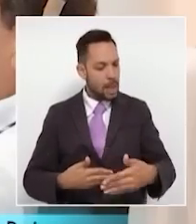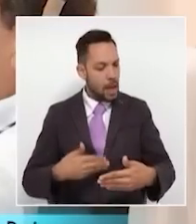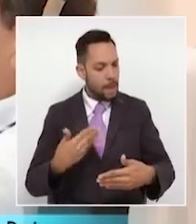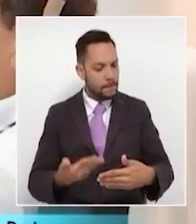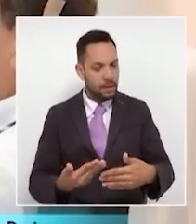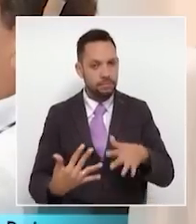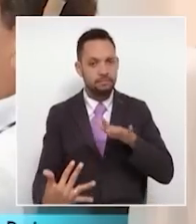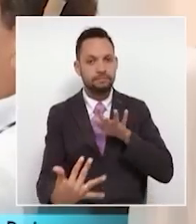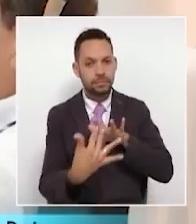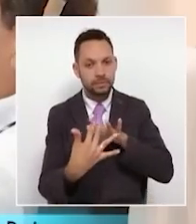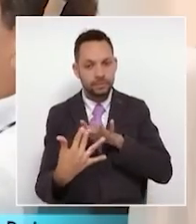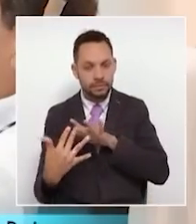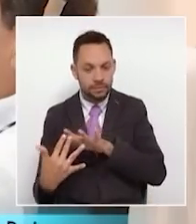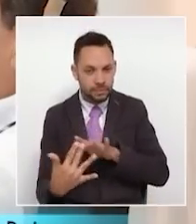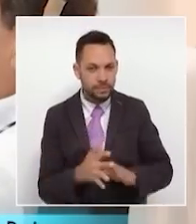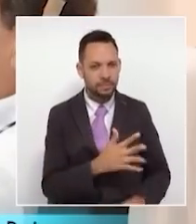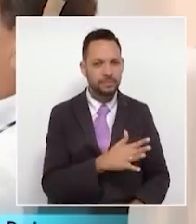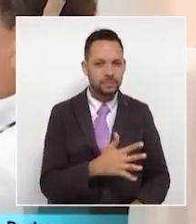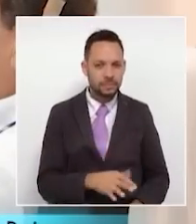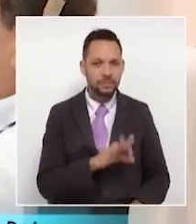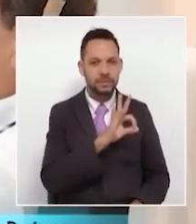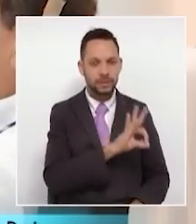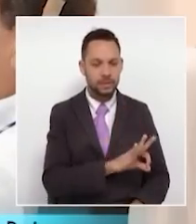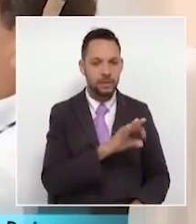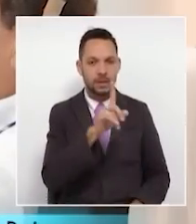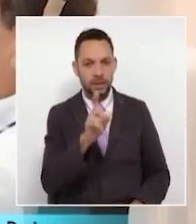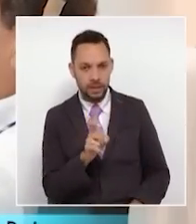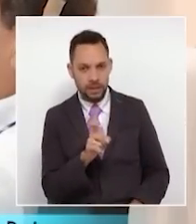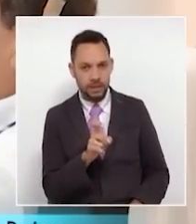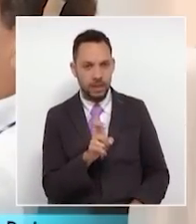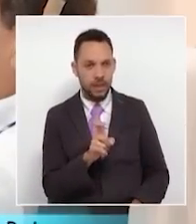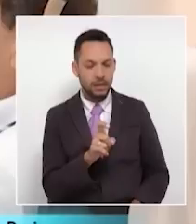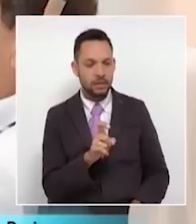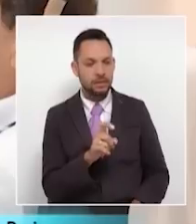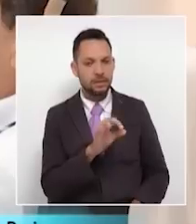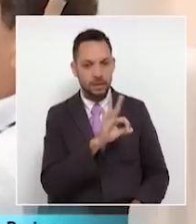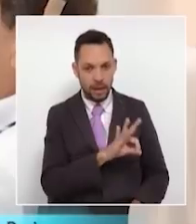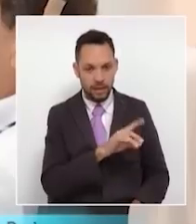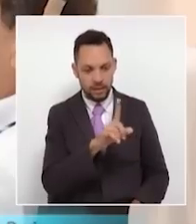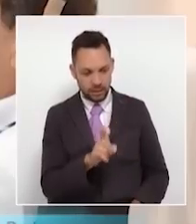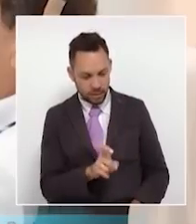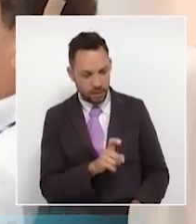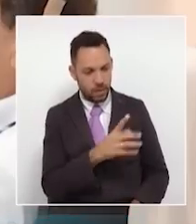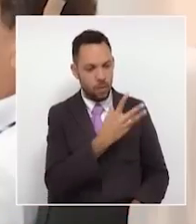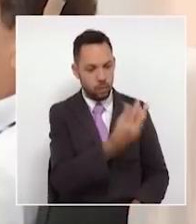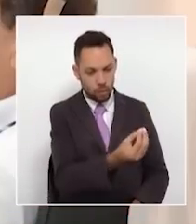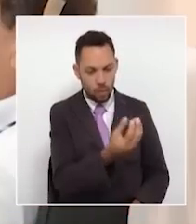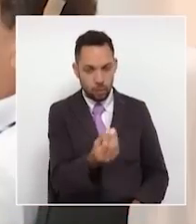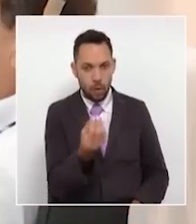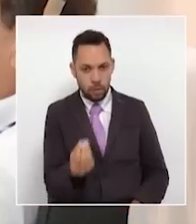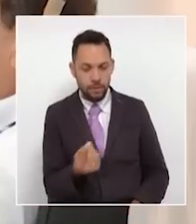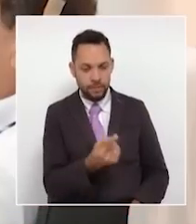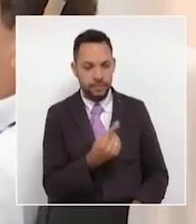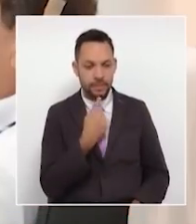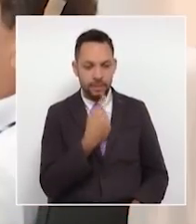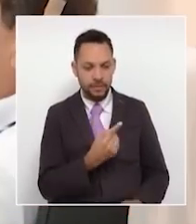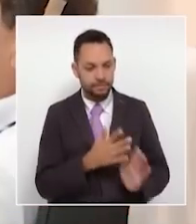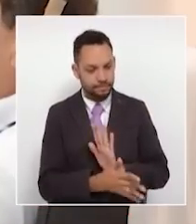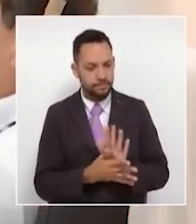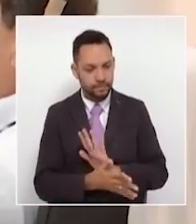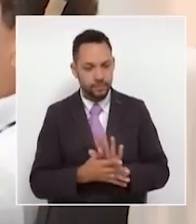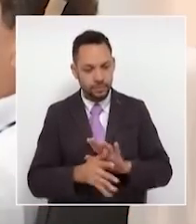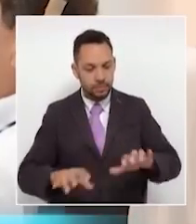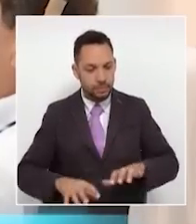esto si se habla de que alrededor son 36 factores que van a estar relacionados con estos deterioros